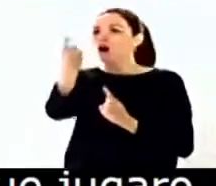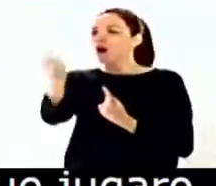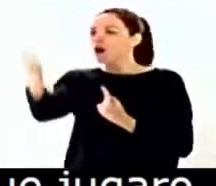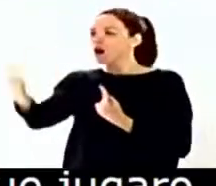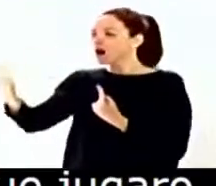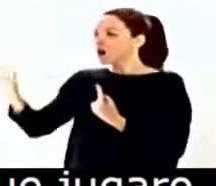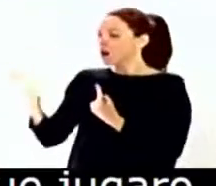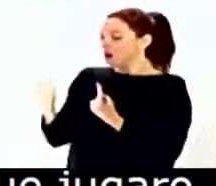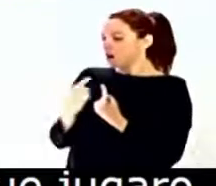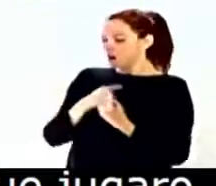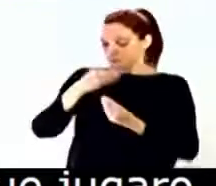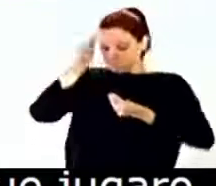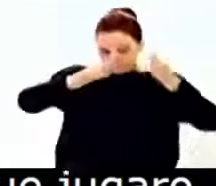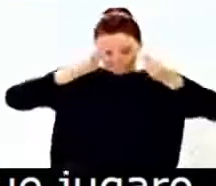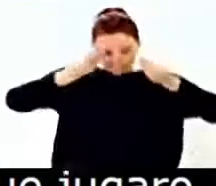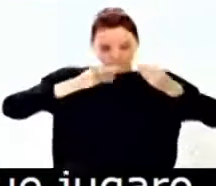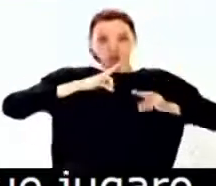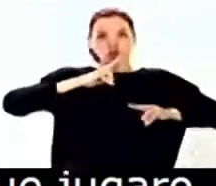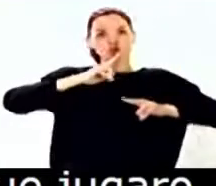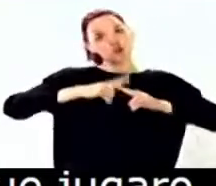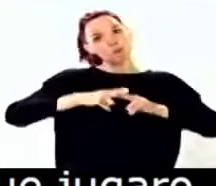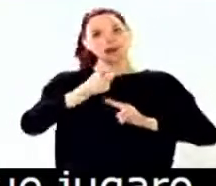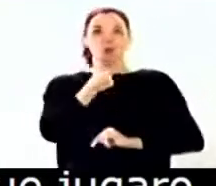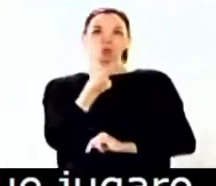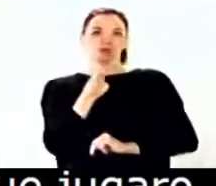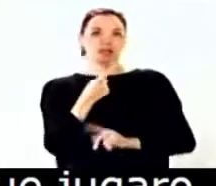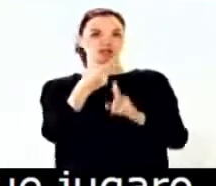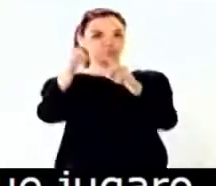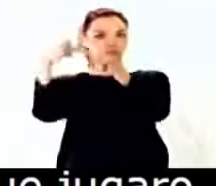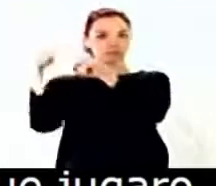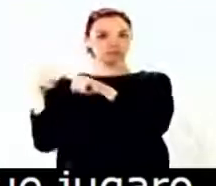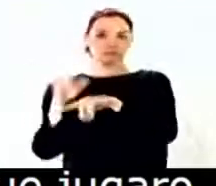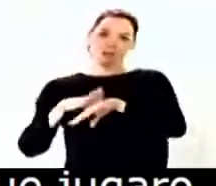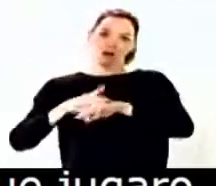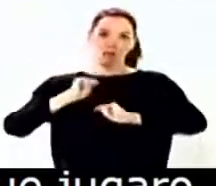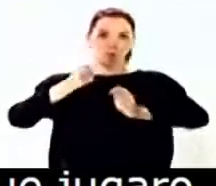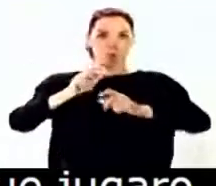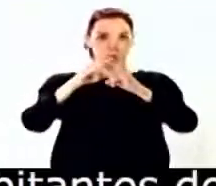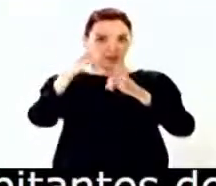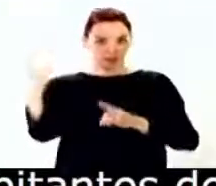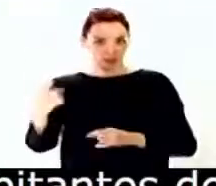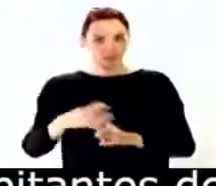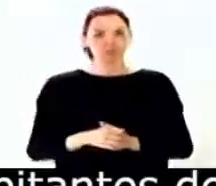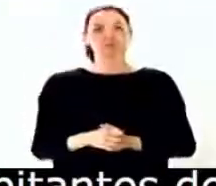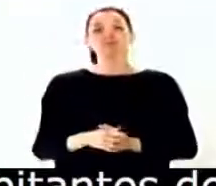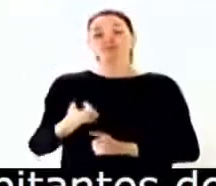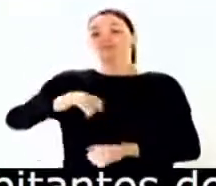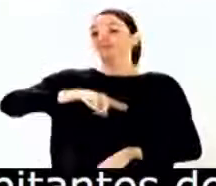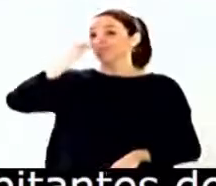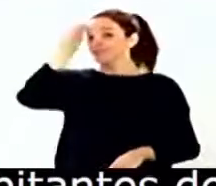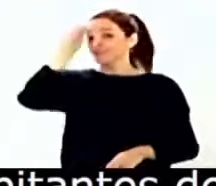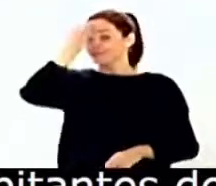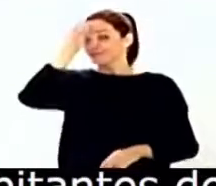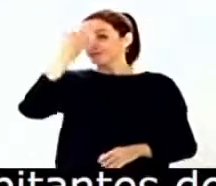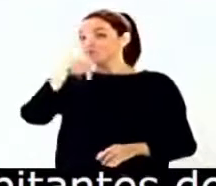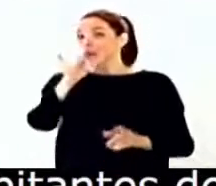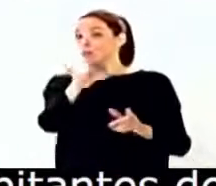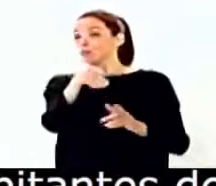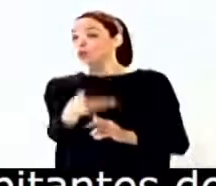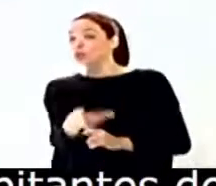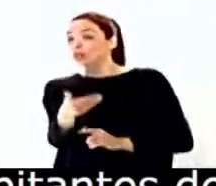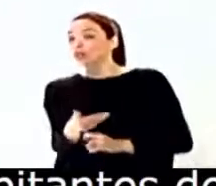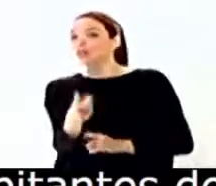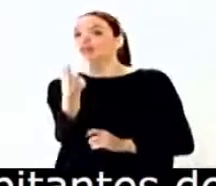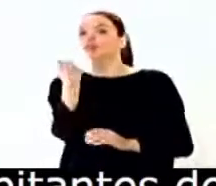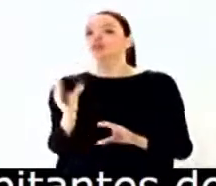un nombre diferente al puente. Nosotros entendemos que lo importante es la